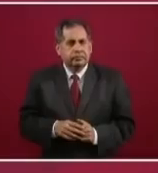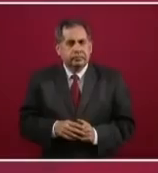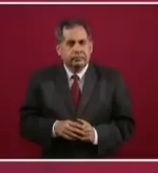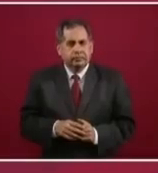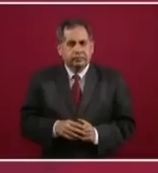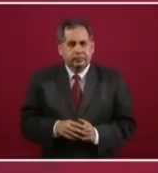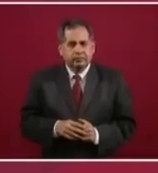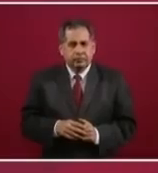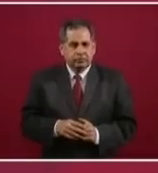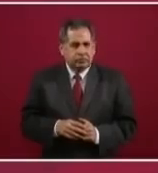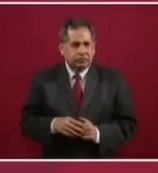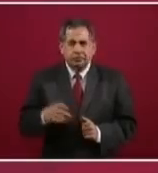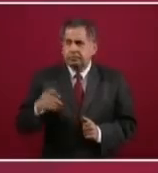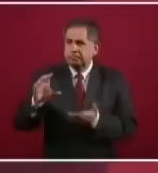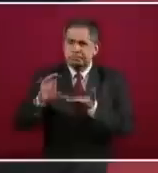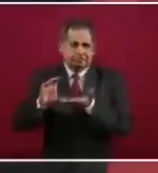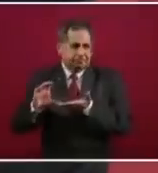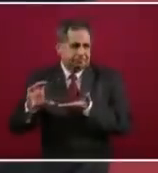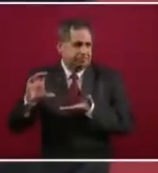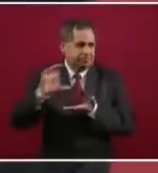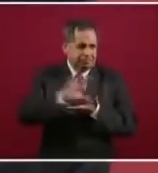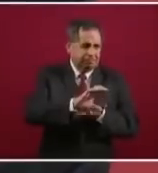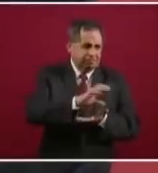si hay menos inversión